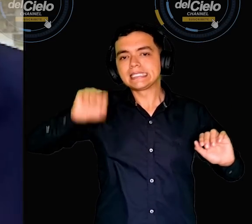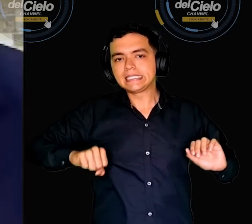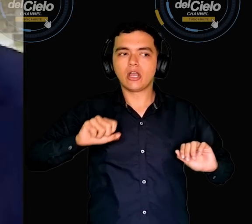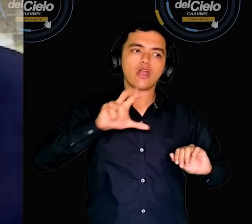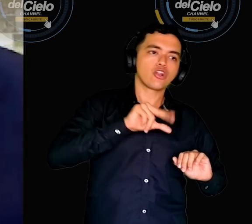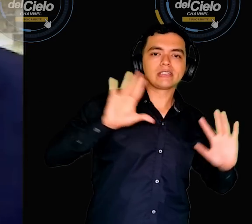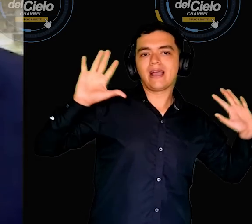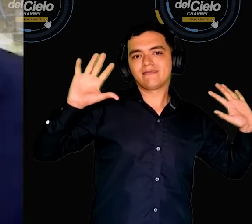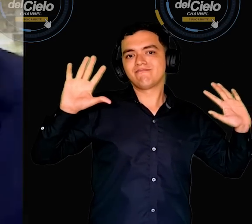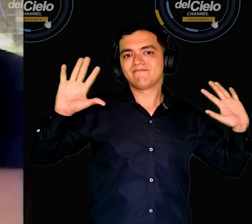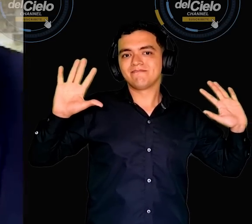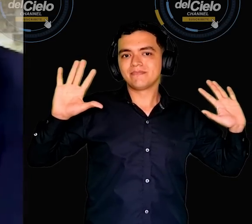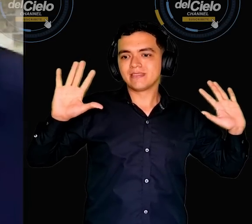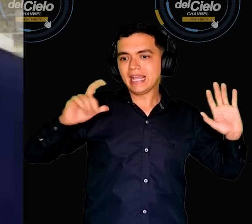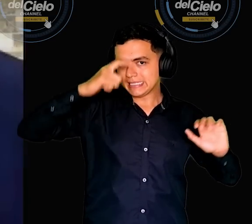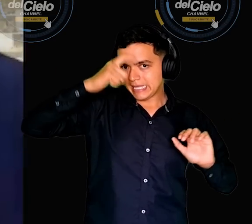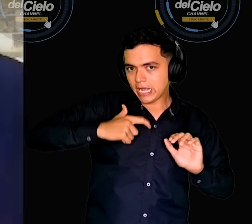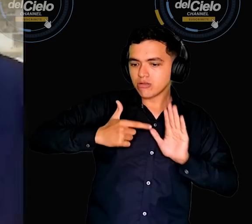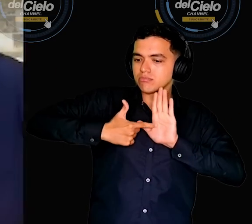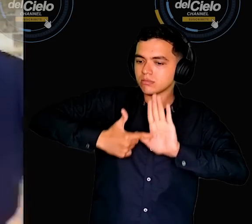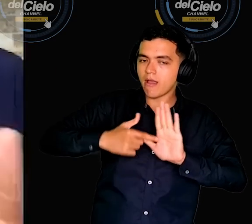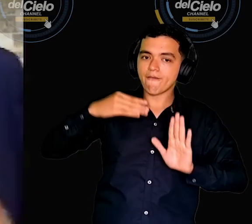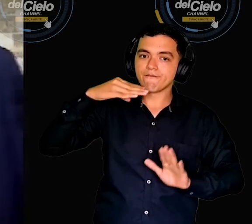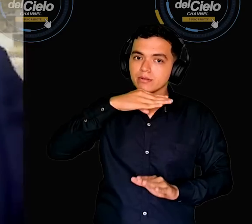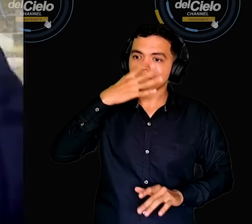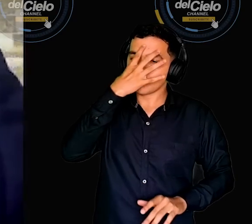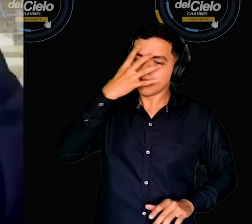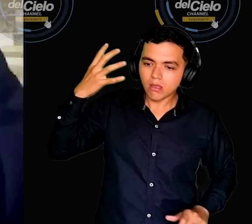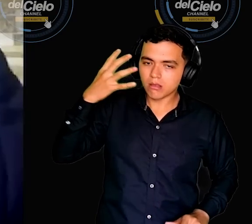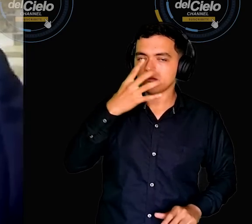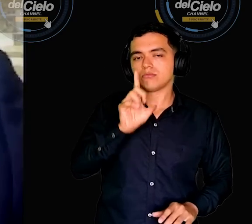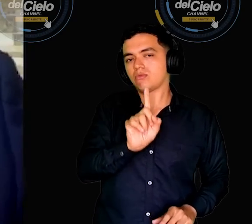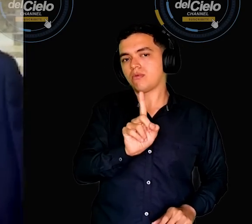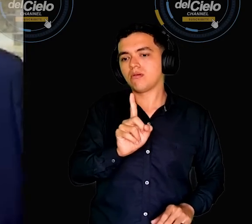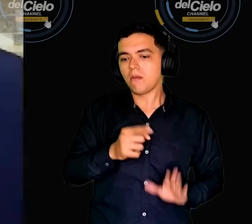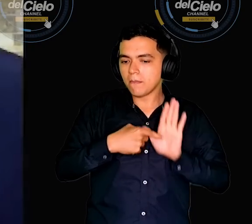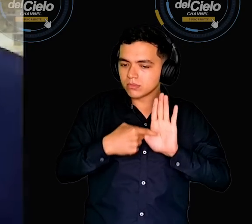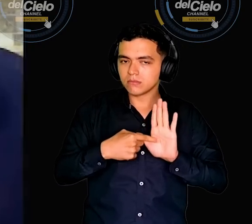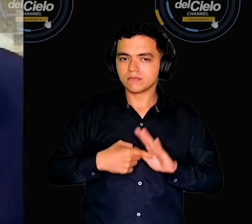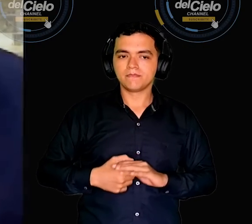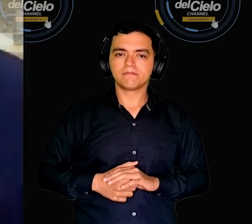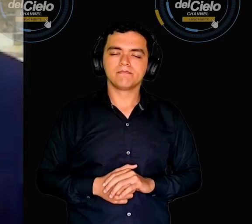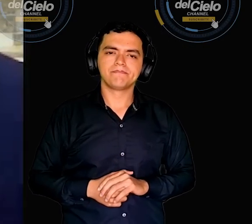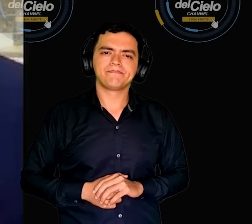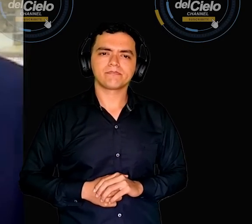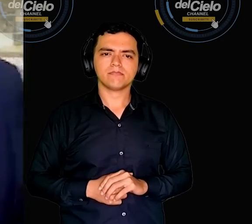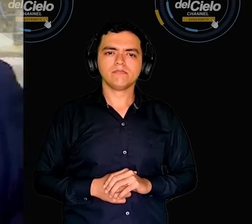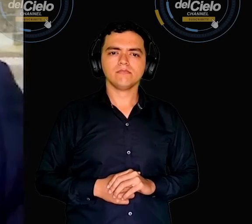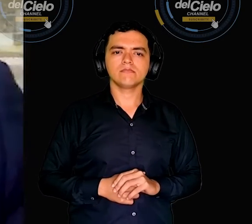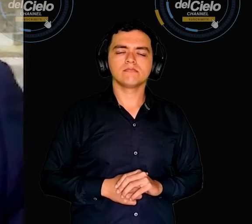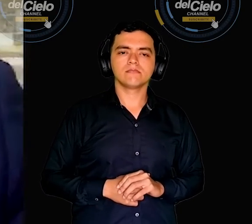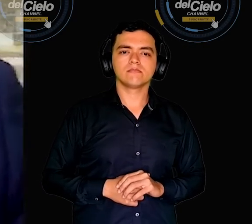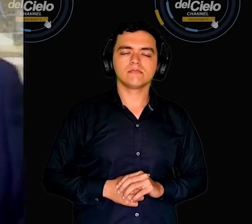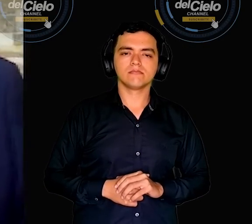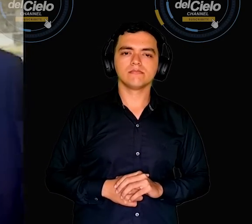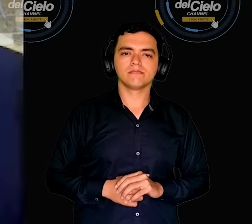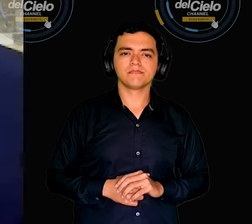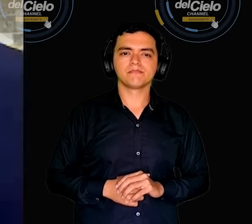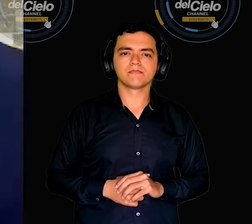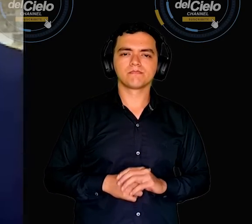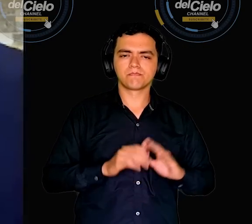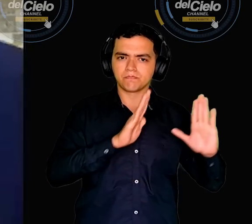hijos, el uno con una confianza tal que puso su vida en las manos de su padre, y los otros con una